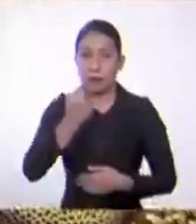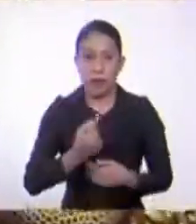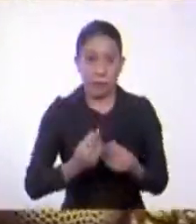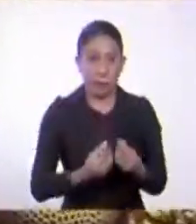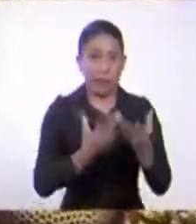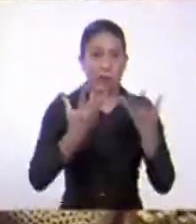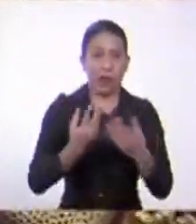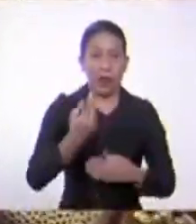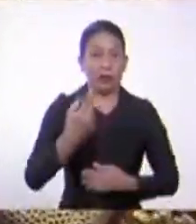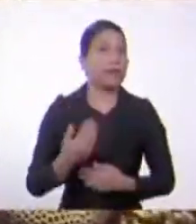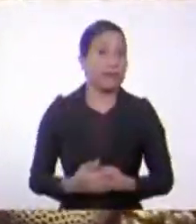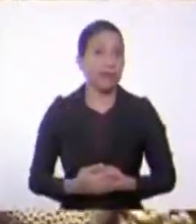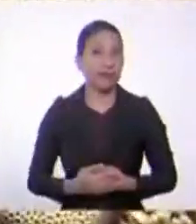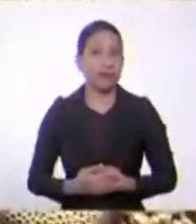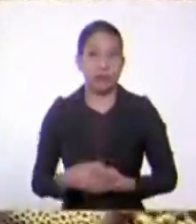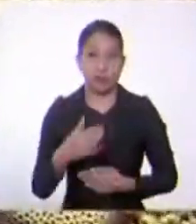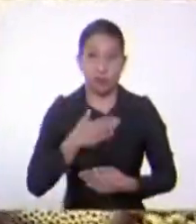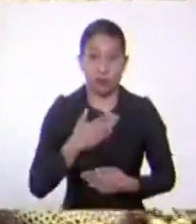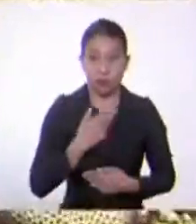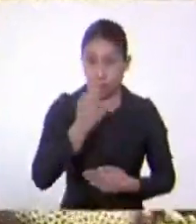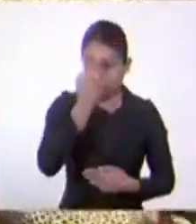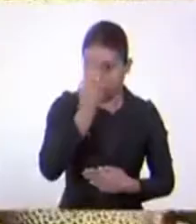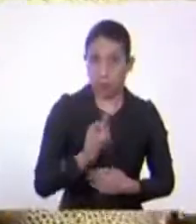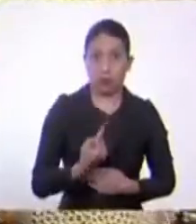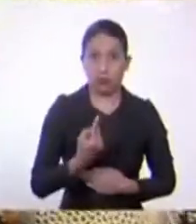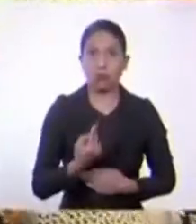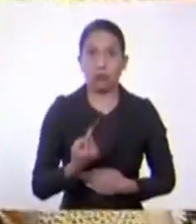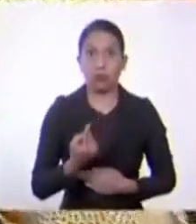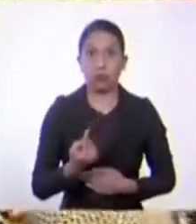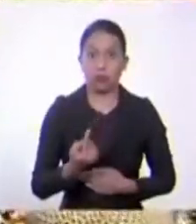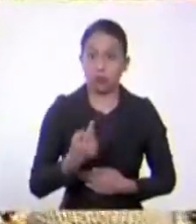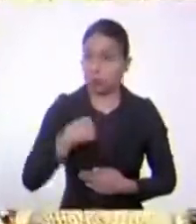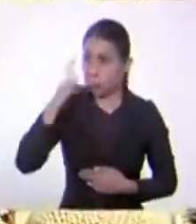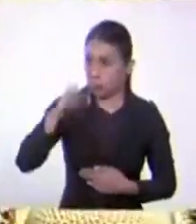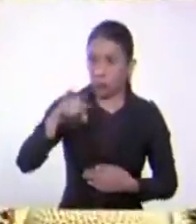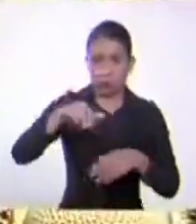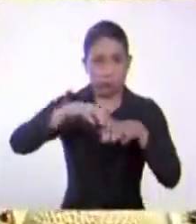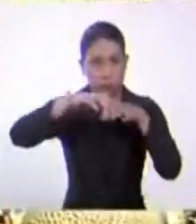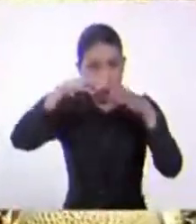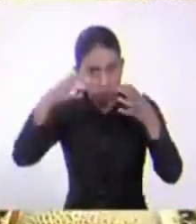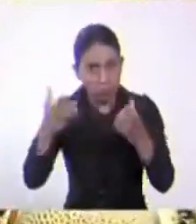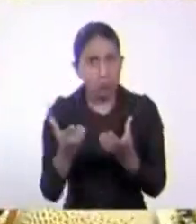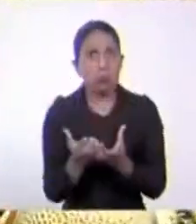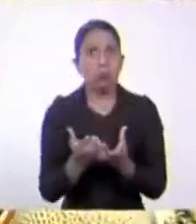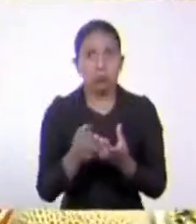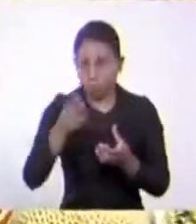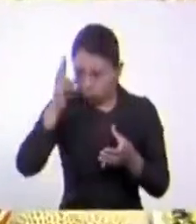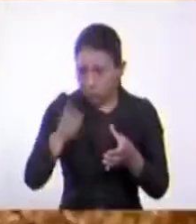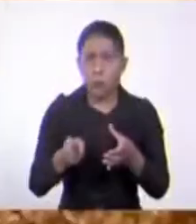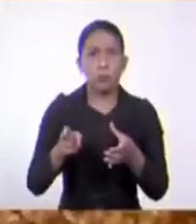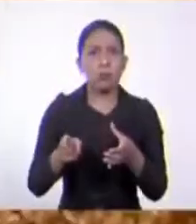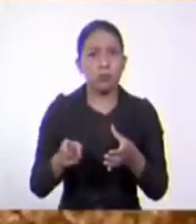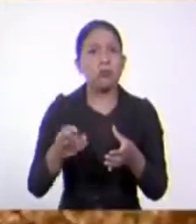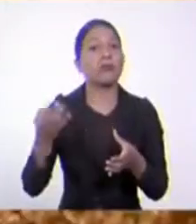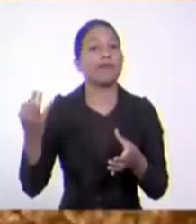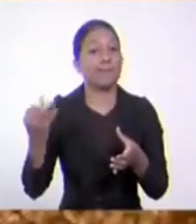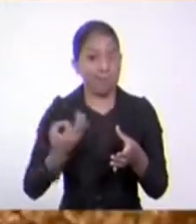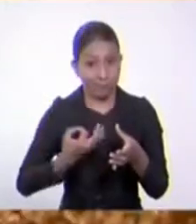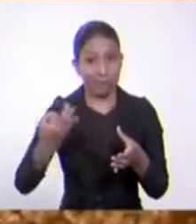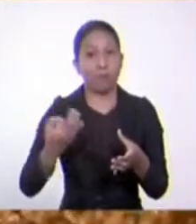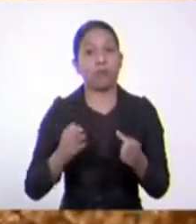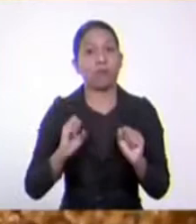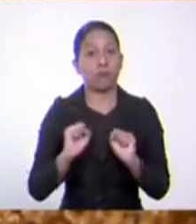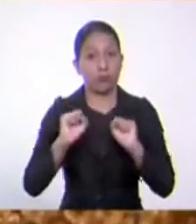ser humano coexiste y vive también en el mismo planeta, se ha visto la necesidad imperante de